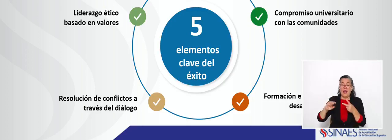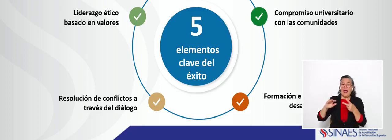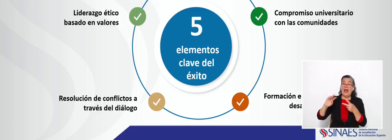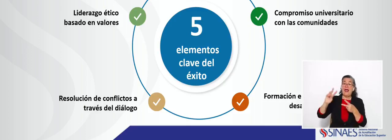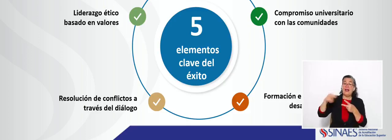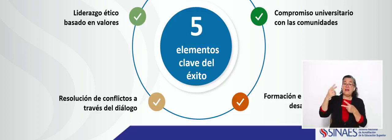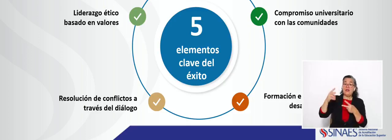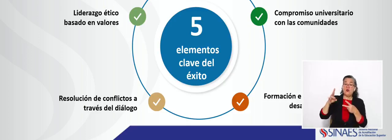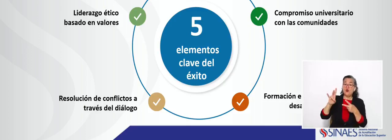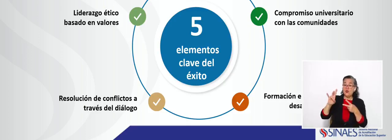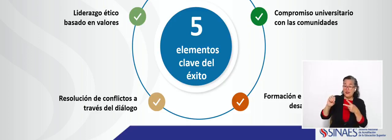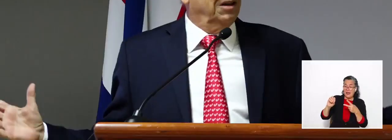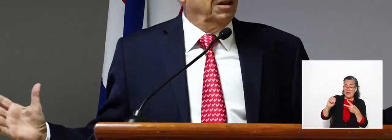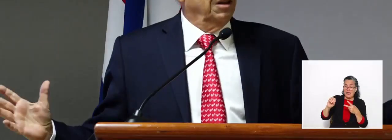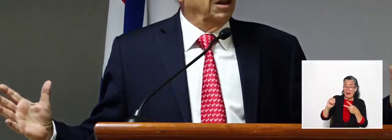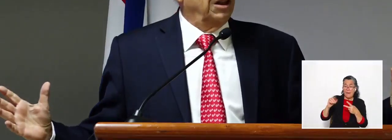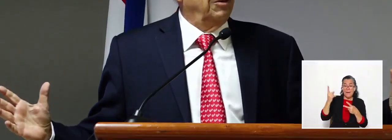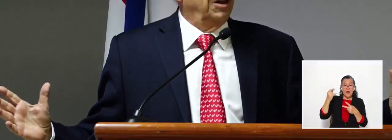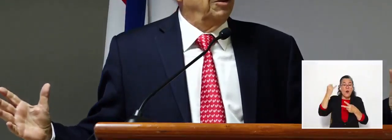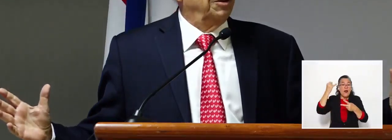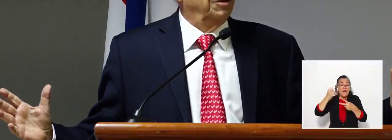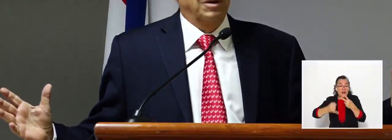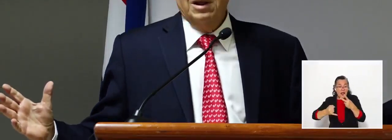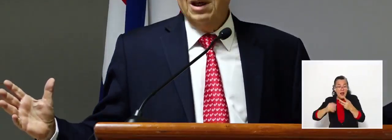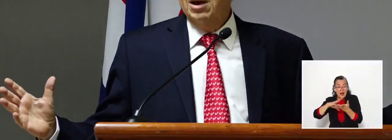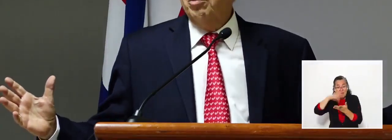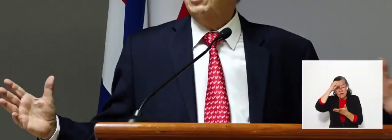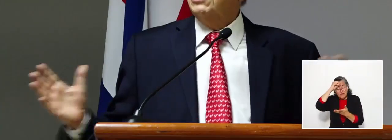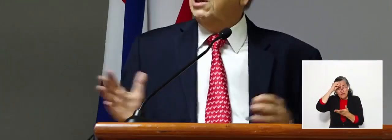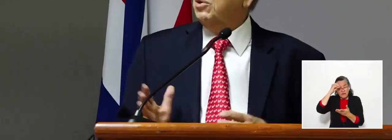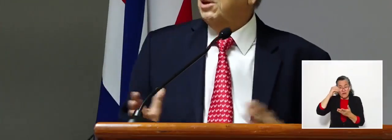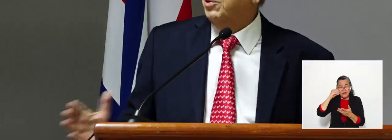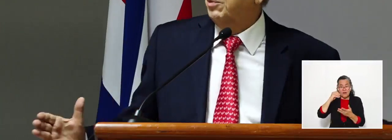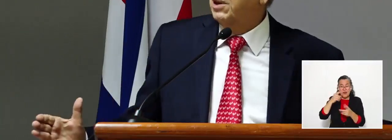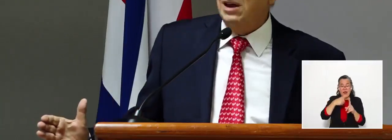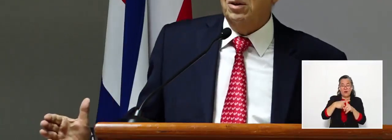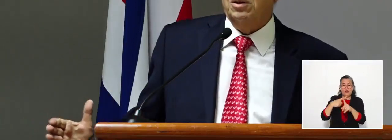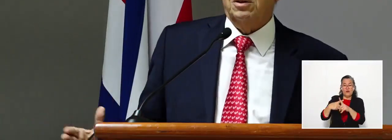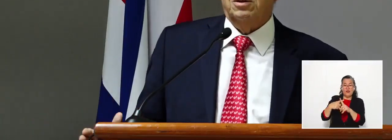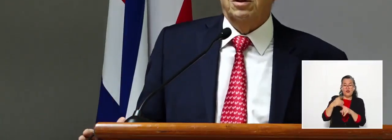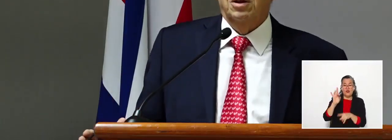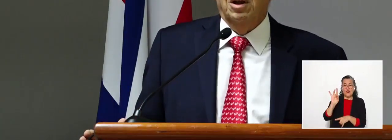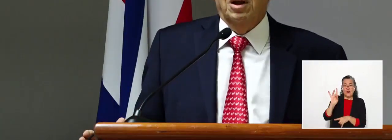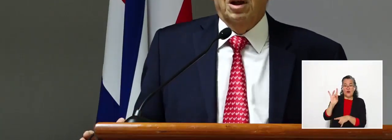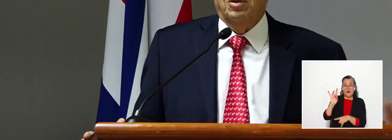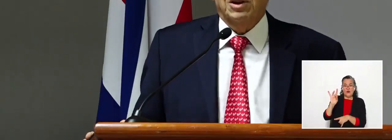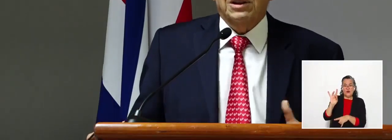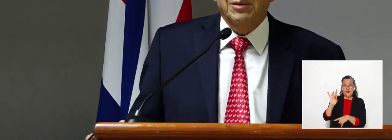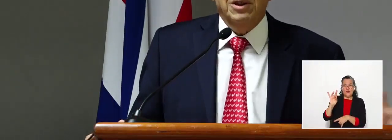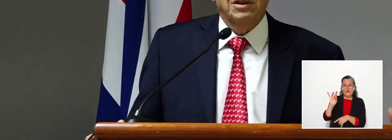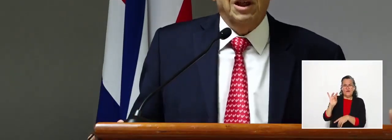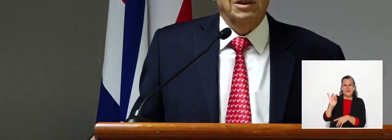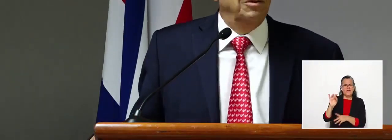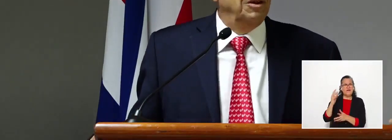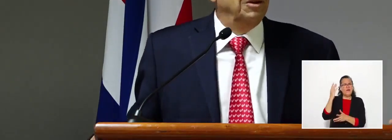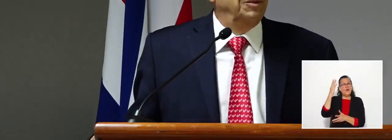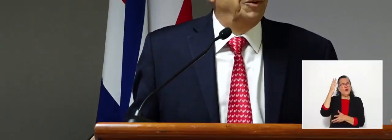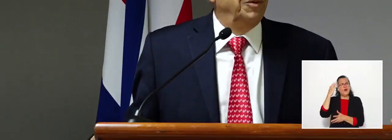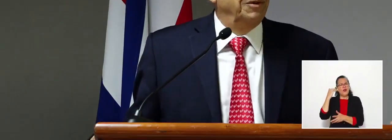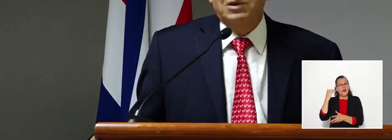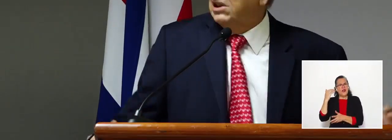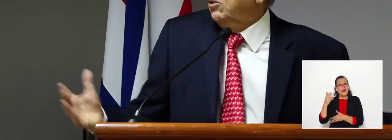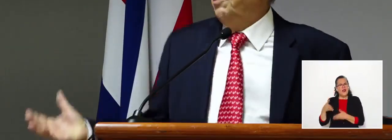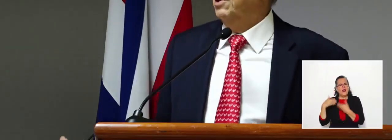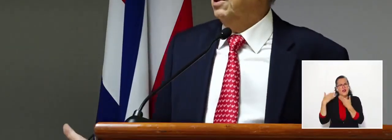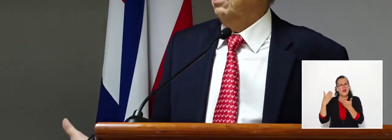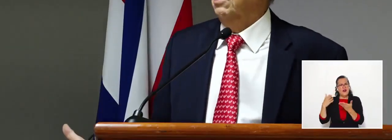pero al final se la saben la tabla del 8. ¿Por qué tenemos que promediar los exámenes y darles una nota